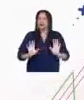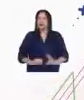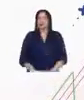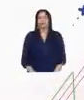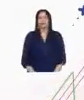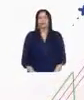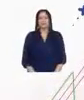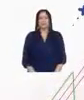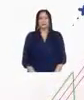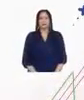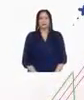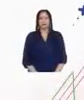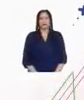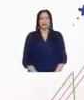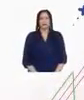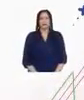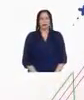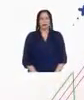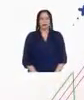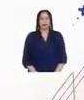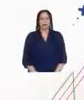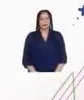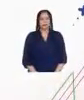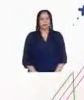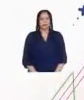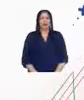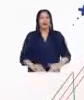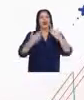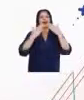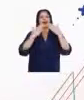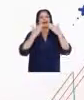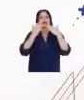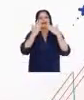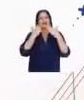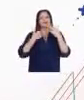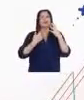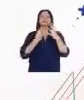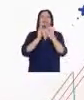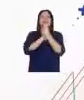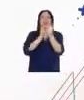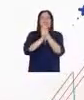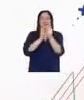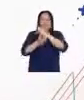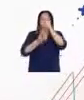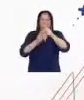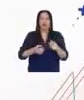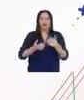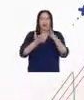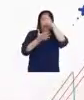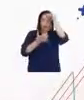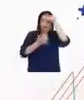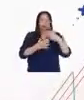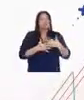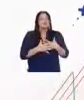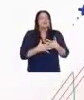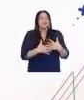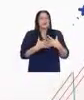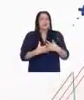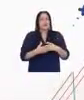ver. ¿Sí? Muy bien. Gracias a nuestros expertos, hoy aprendimos que la vocación viene